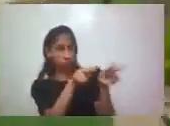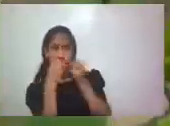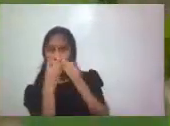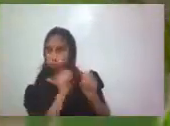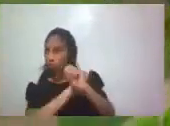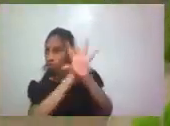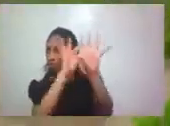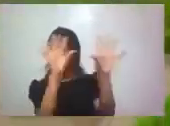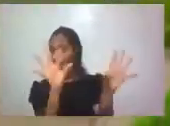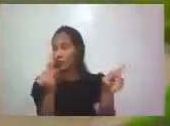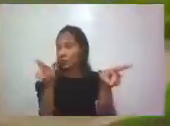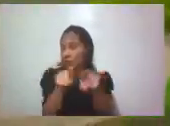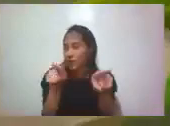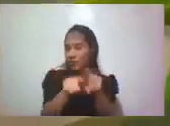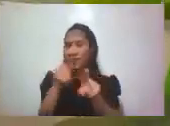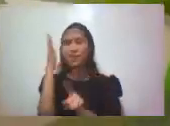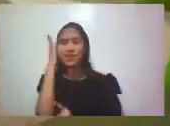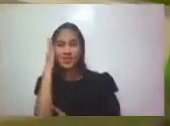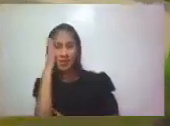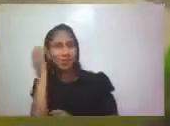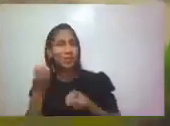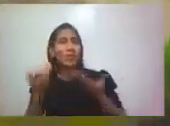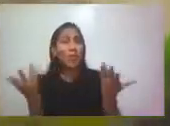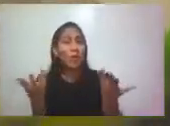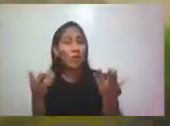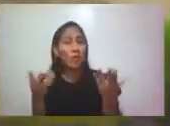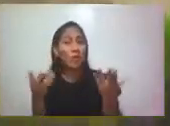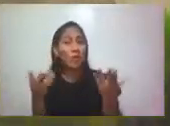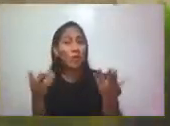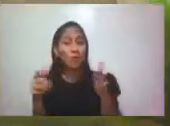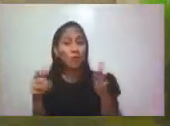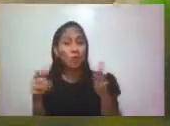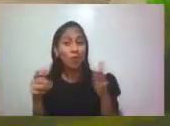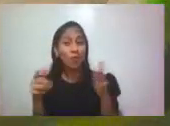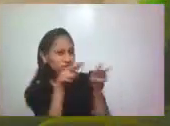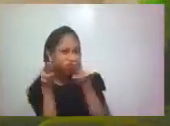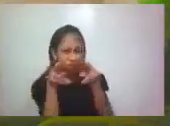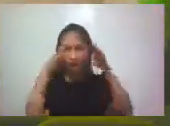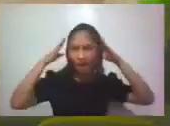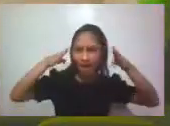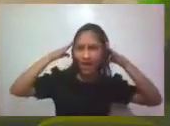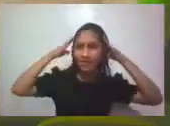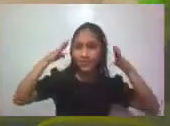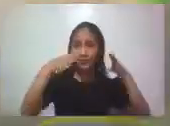Y sabemos que solo lo lograremos si lo hacemos con un enfoque intercultural.